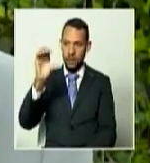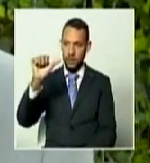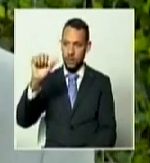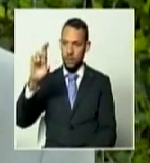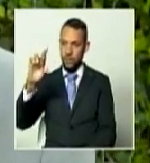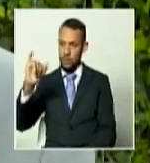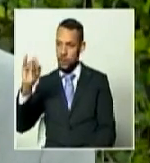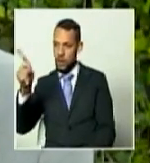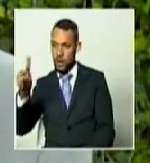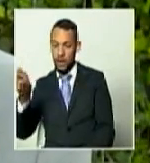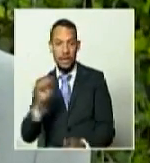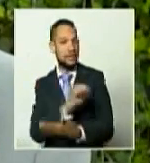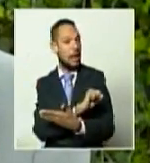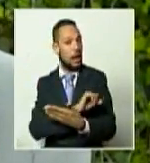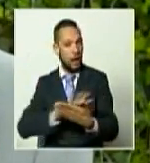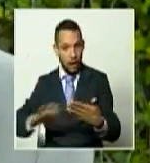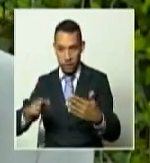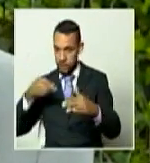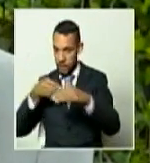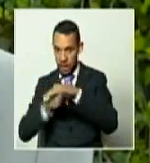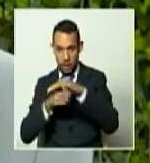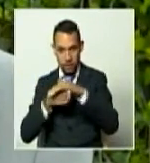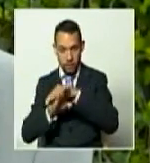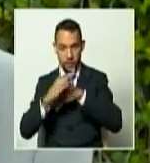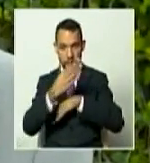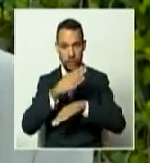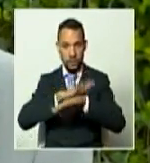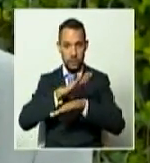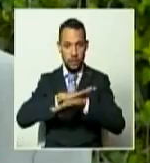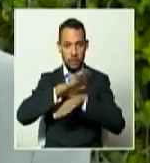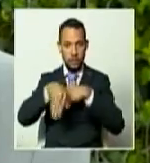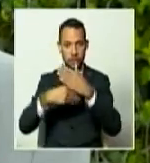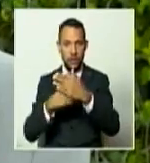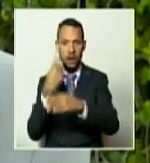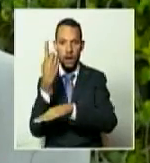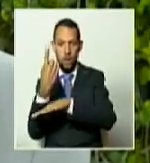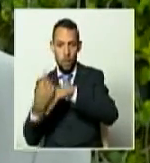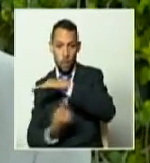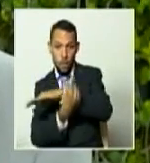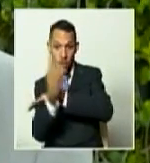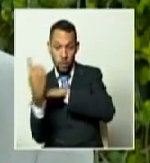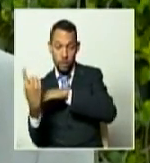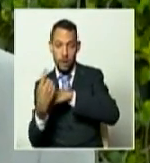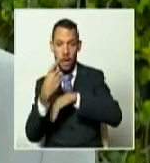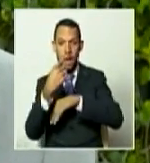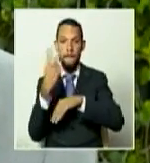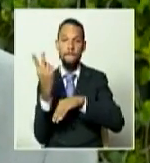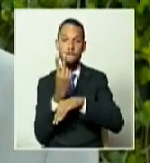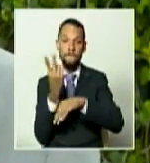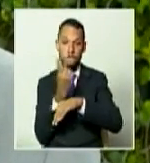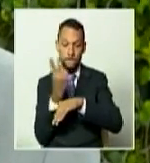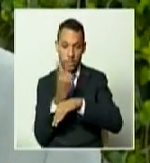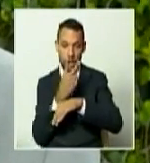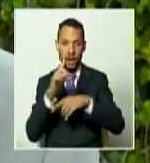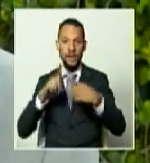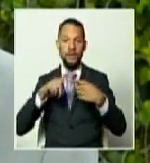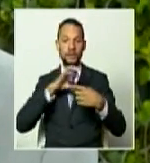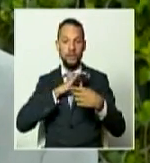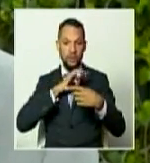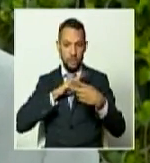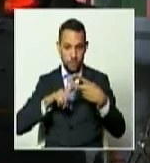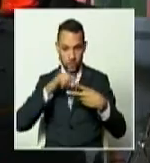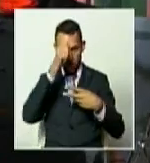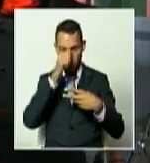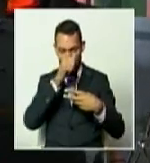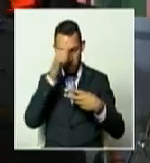y gratuita que va a estar desde las 3 de la tarde hasta la 1:30 de la mañana el viernes 11, el sábado y el domingo 13